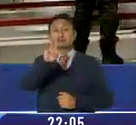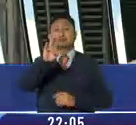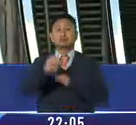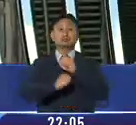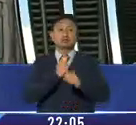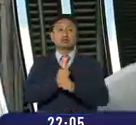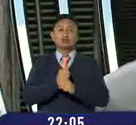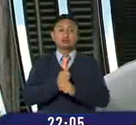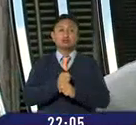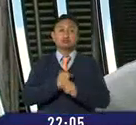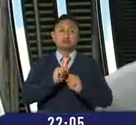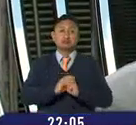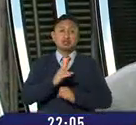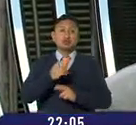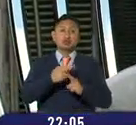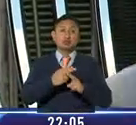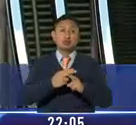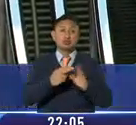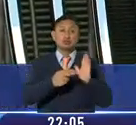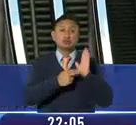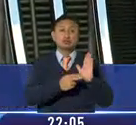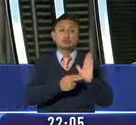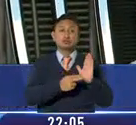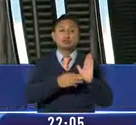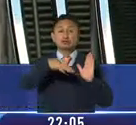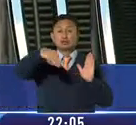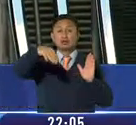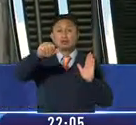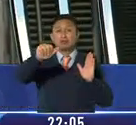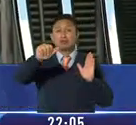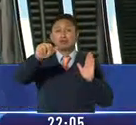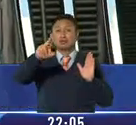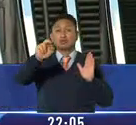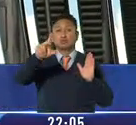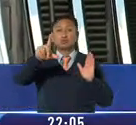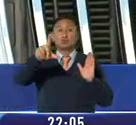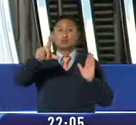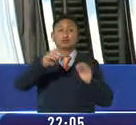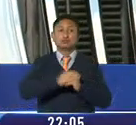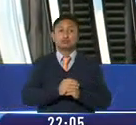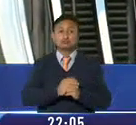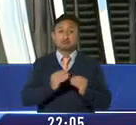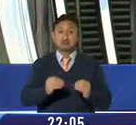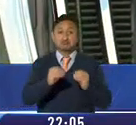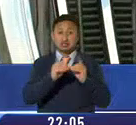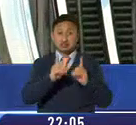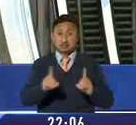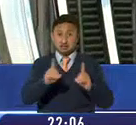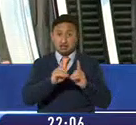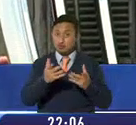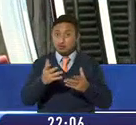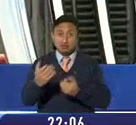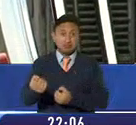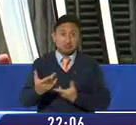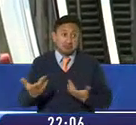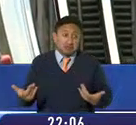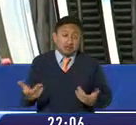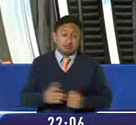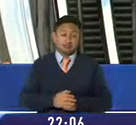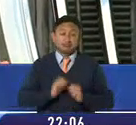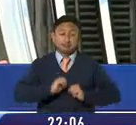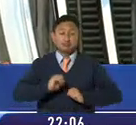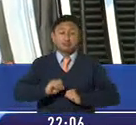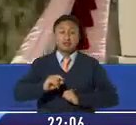edad. Parece que responde al nombre de Manuel. Más datos no tenemos al momento hasta que